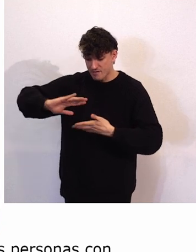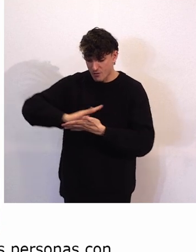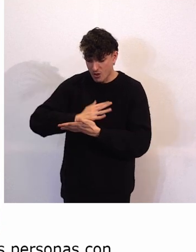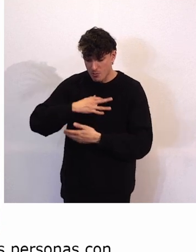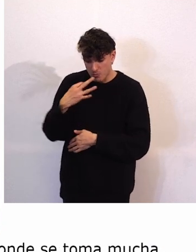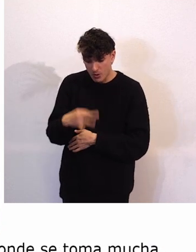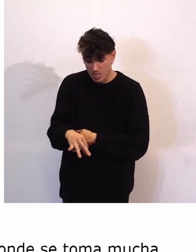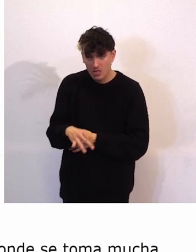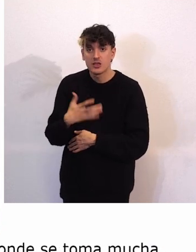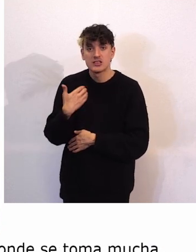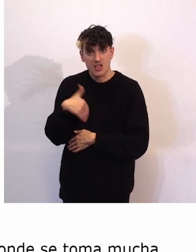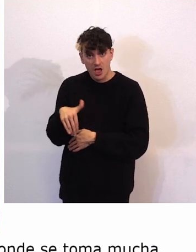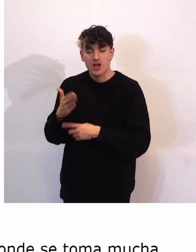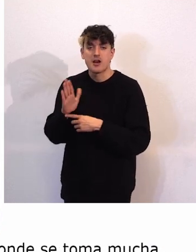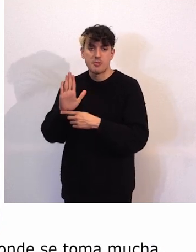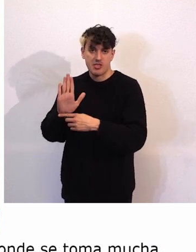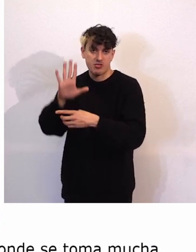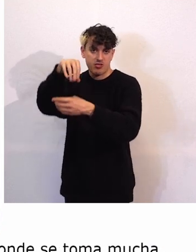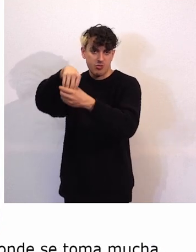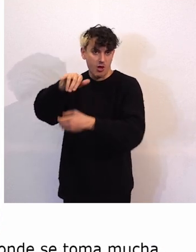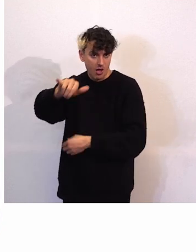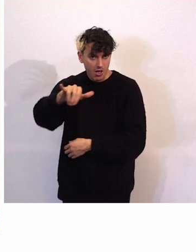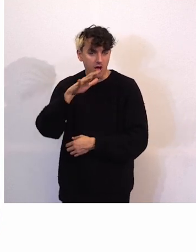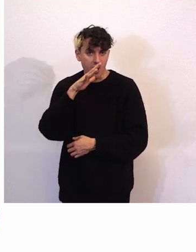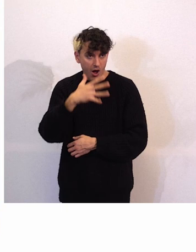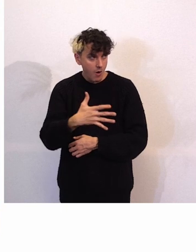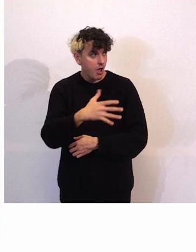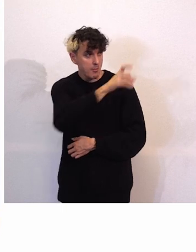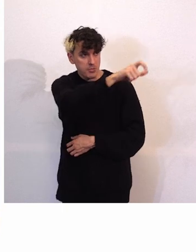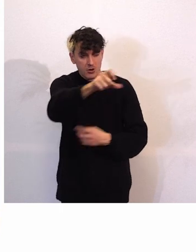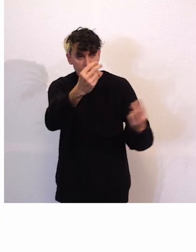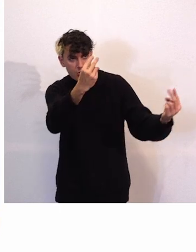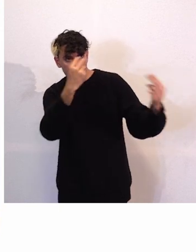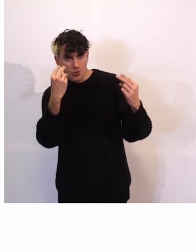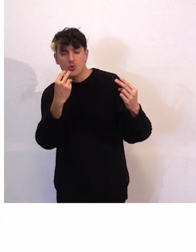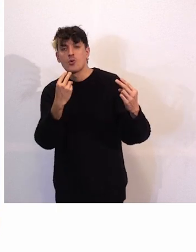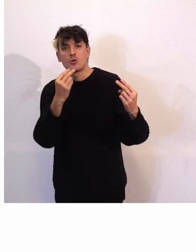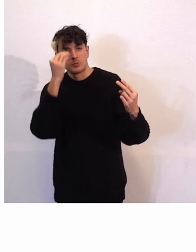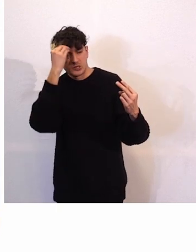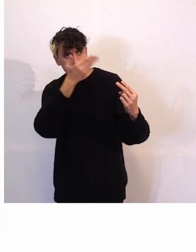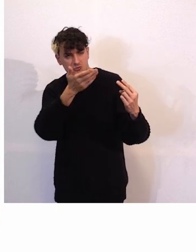ahora me ven como una persona fundamental y valoran mis propuestas.